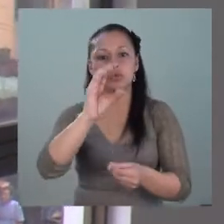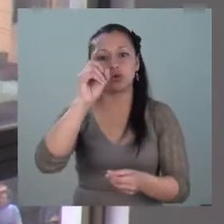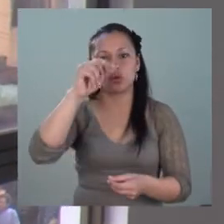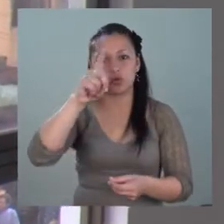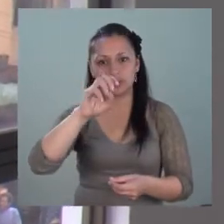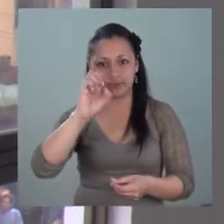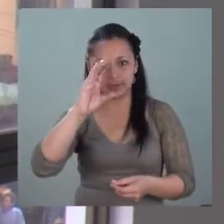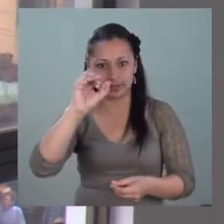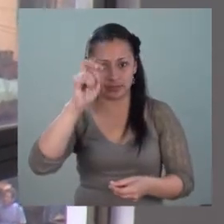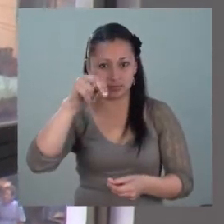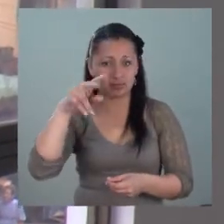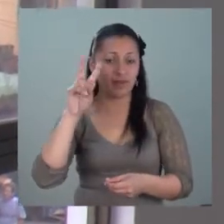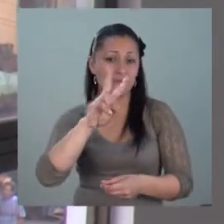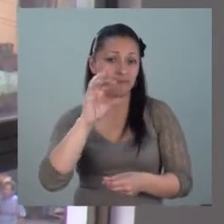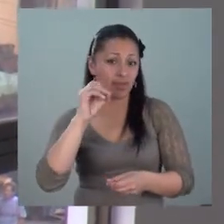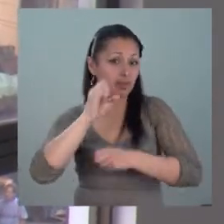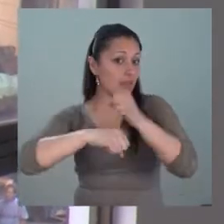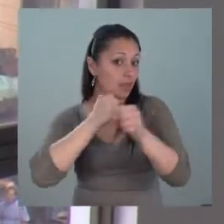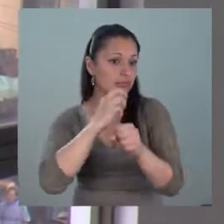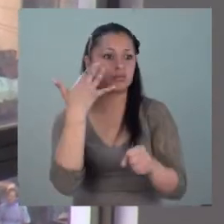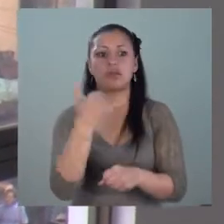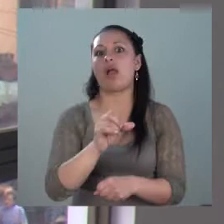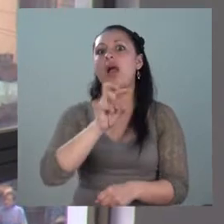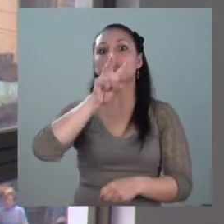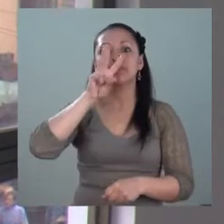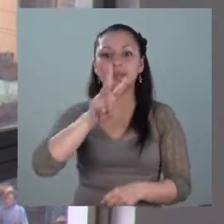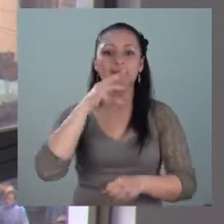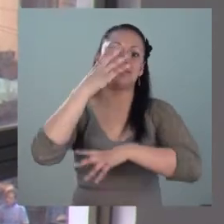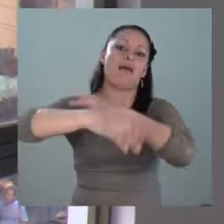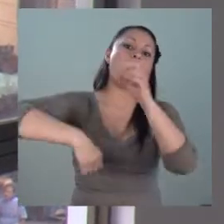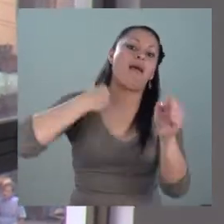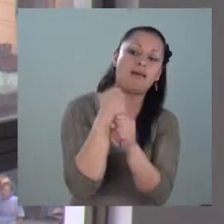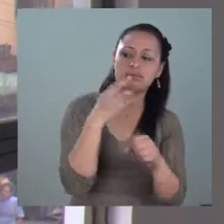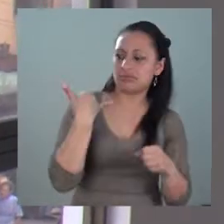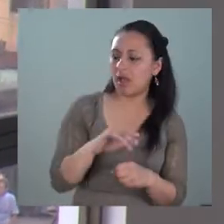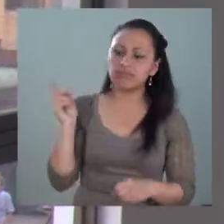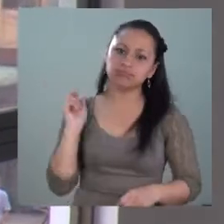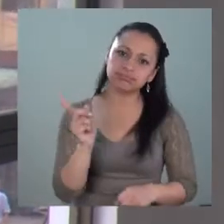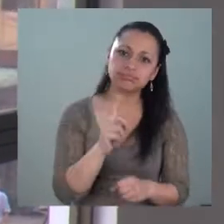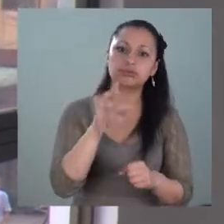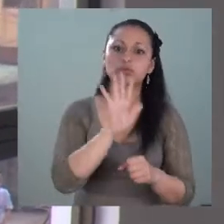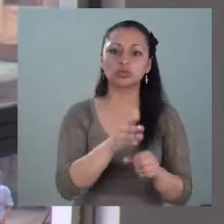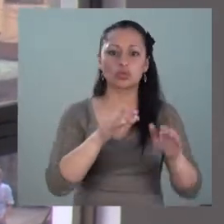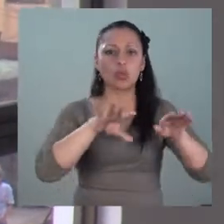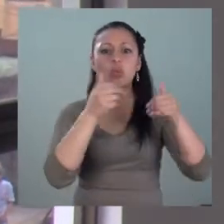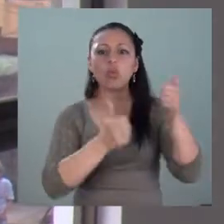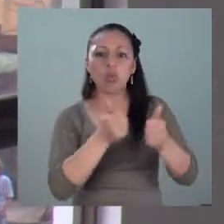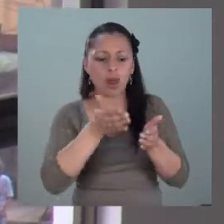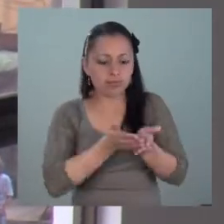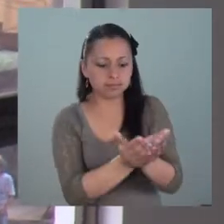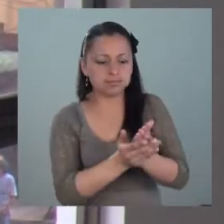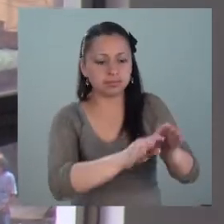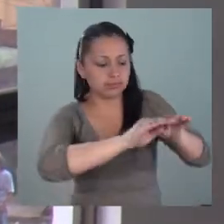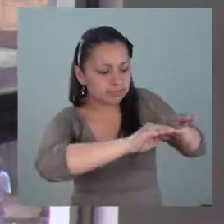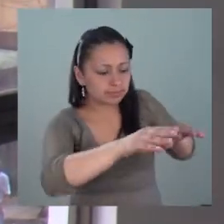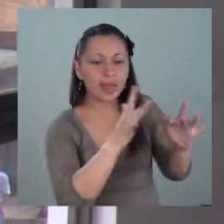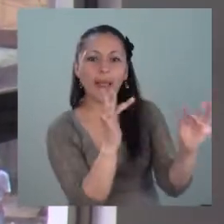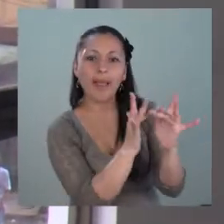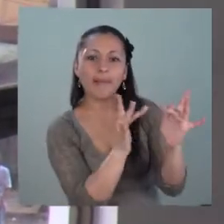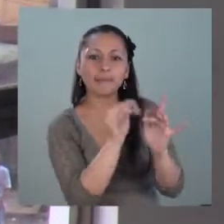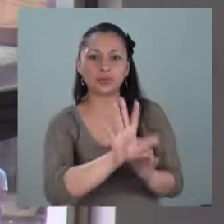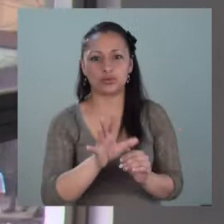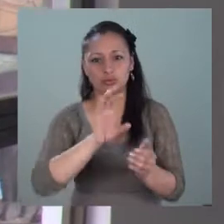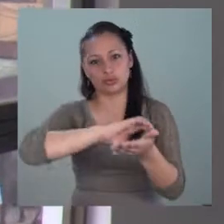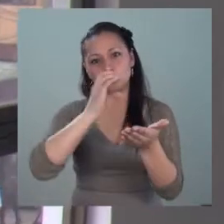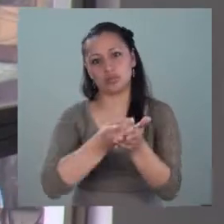la concesión del puerto que iba a ser para 20 años se hiciera solo a 3 años para que estos estudios nos dijeran qué puerto necesitaba el Pacífico,